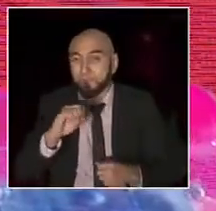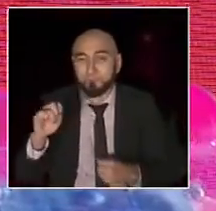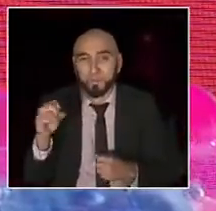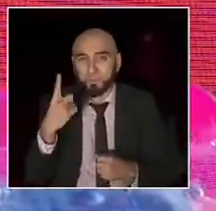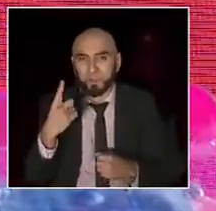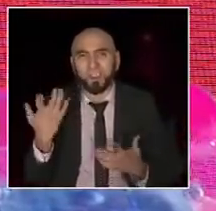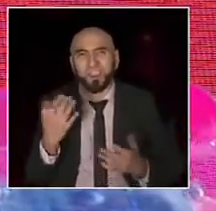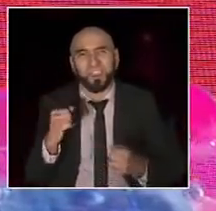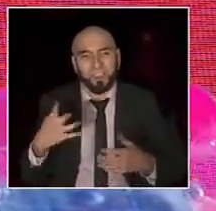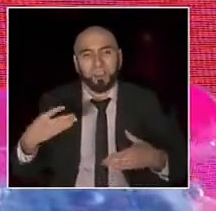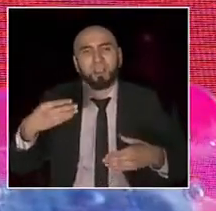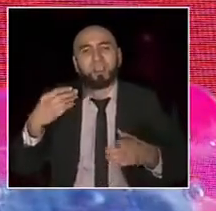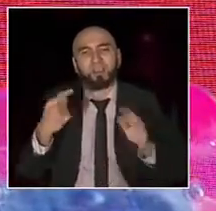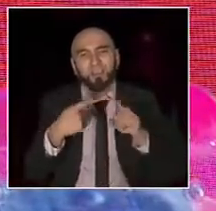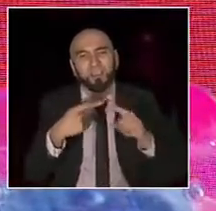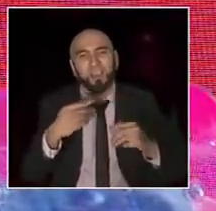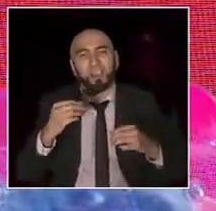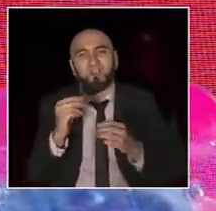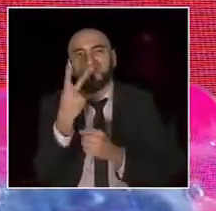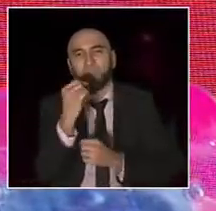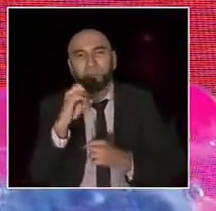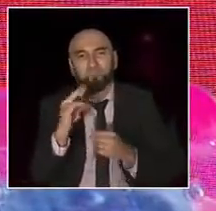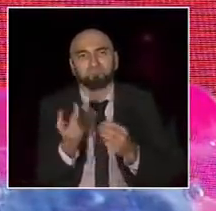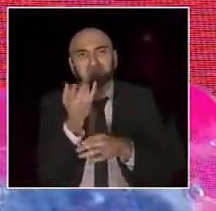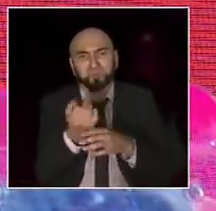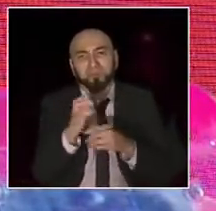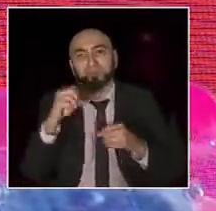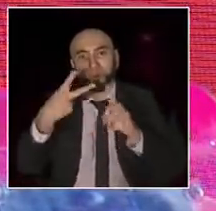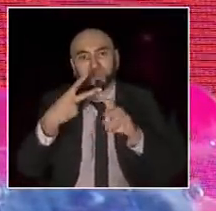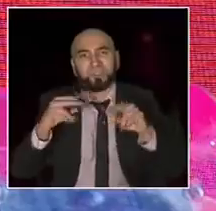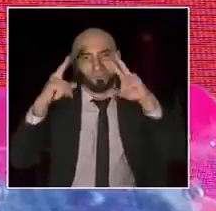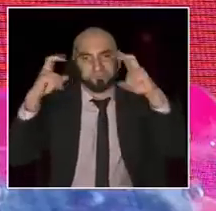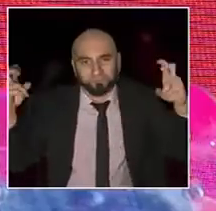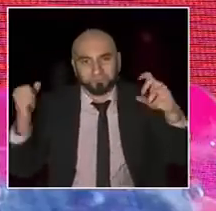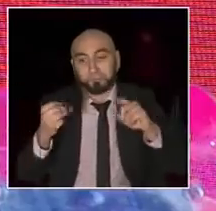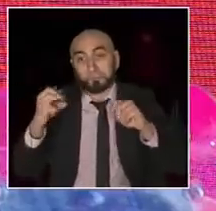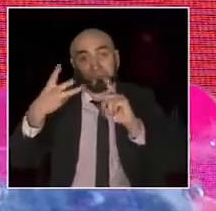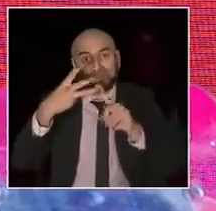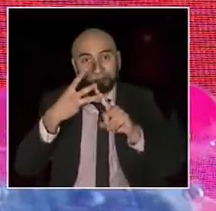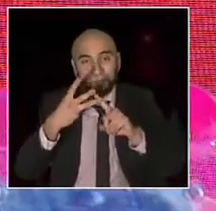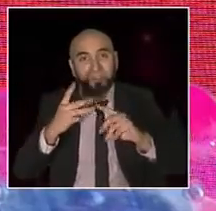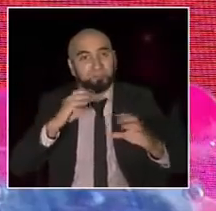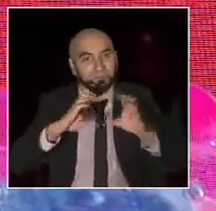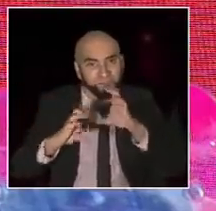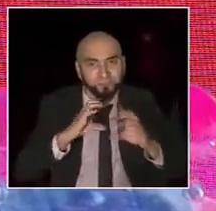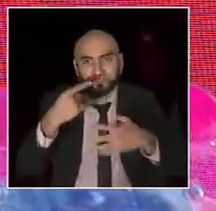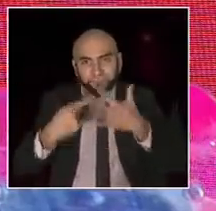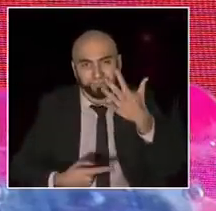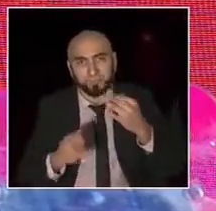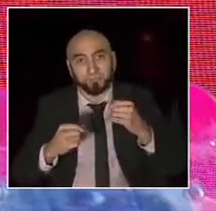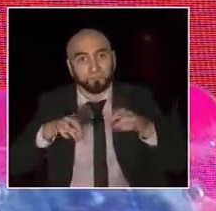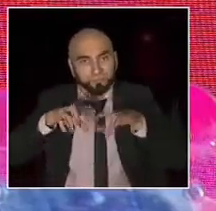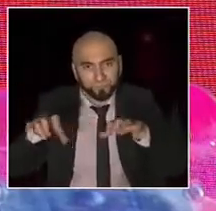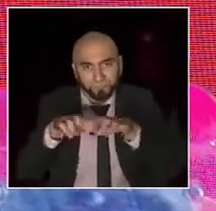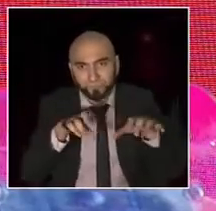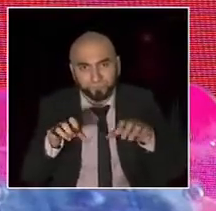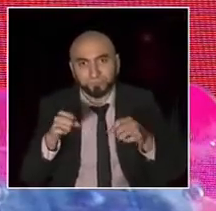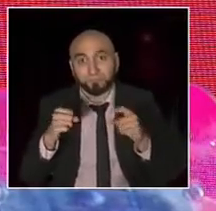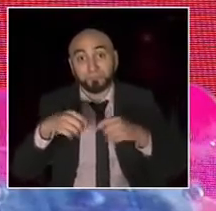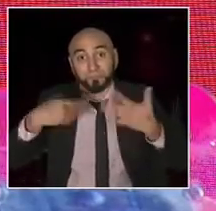incorporó el vapor, la segunda la electricidad, la tercera la computación y las telecomunicaciones, y ahora estamos enfrentando una